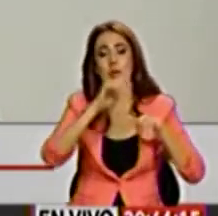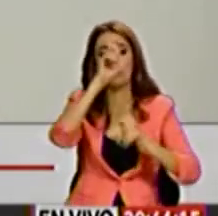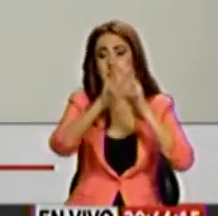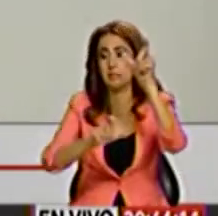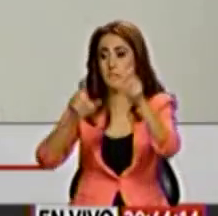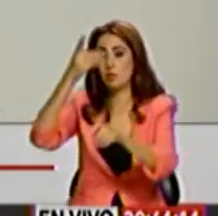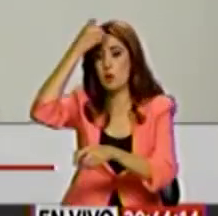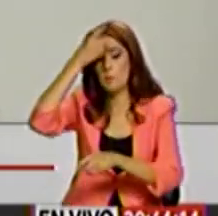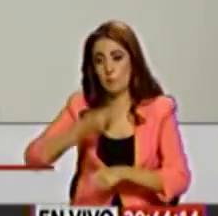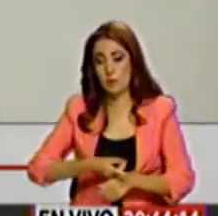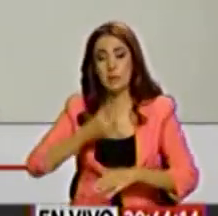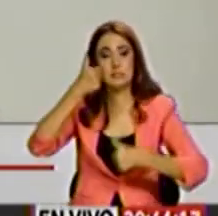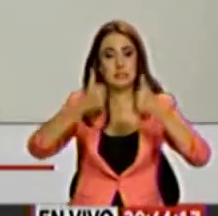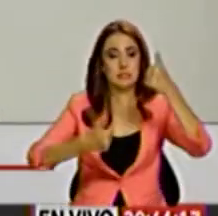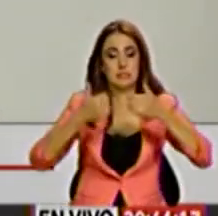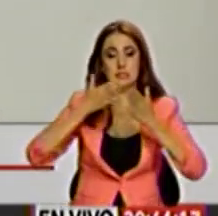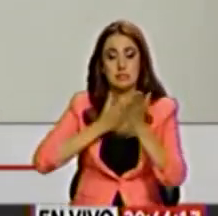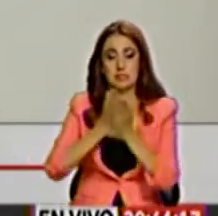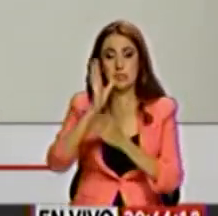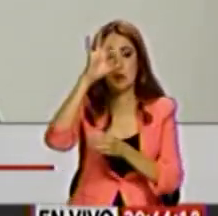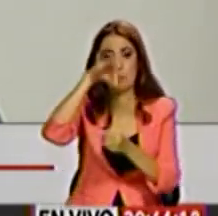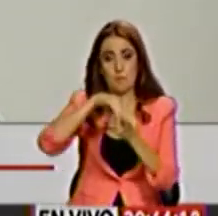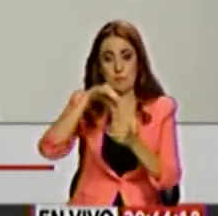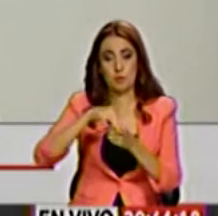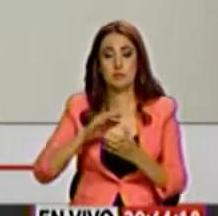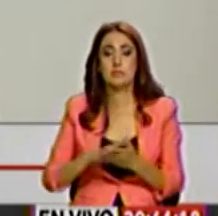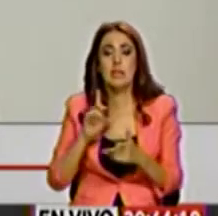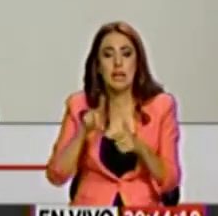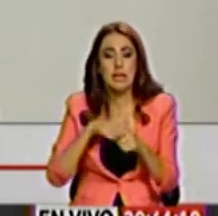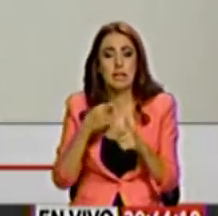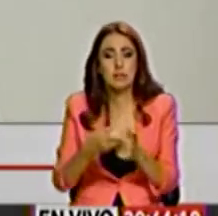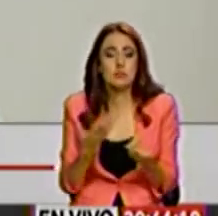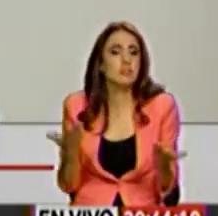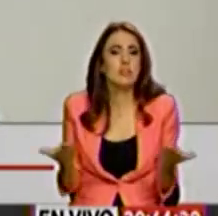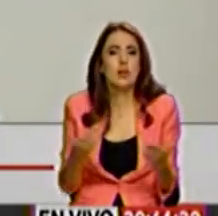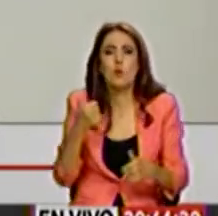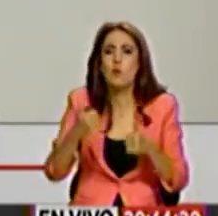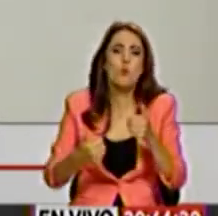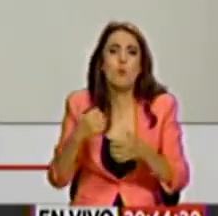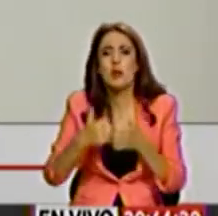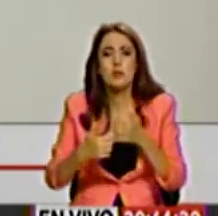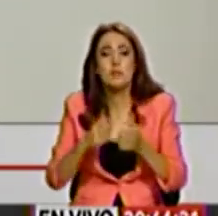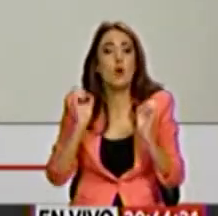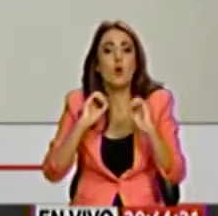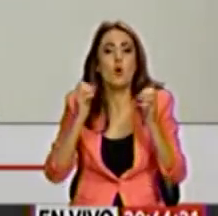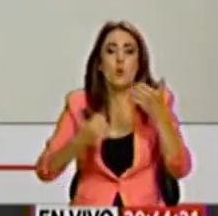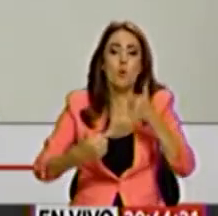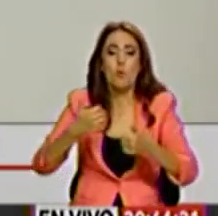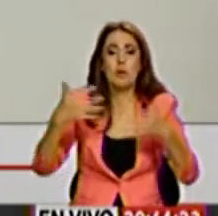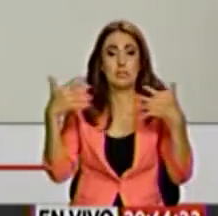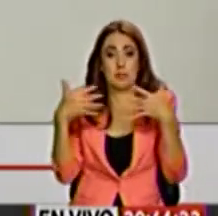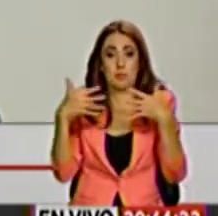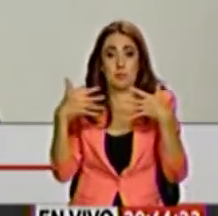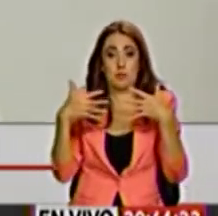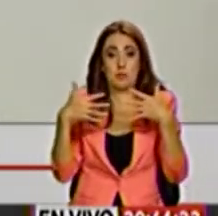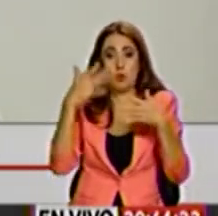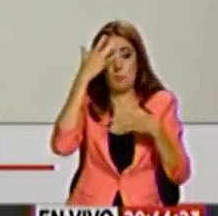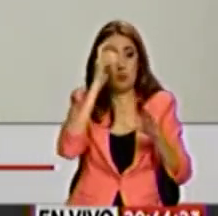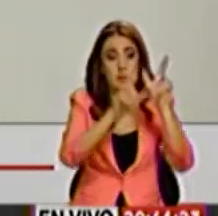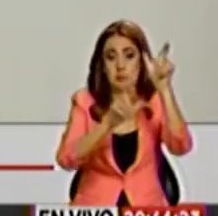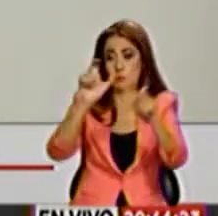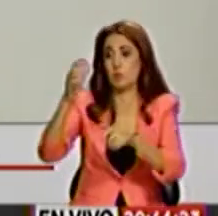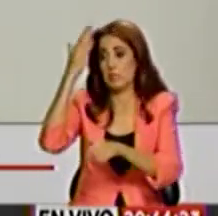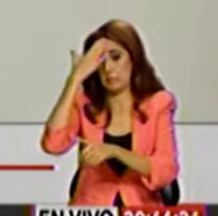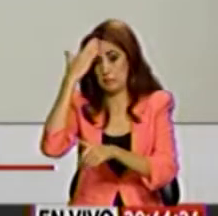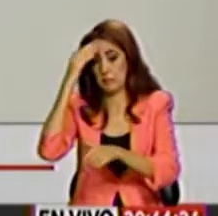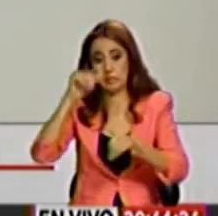con candidatos que se elijan a través del voto popular? Entonces, ahora, ¿cuál es el miedo? ¿Le tienen miedo a una ciudadanía empoderada? ¿Le tienen miedo